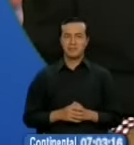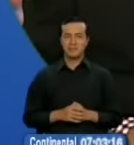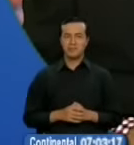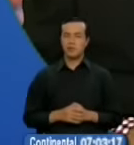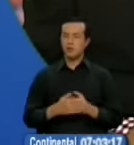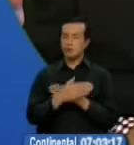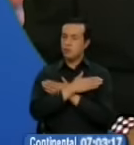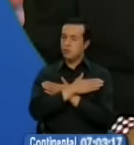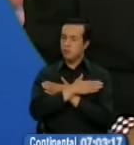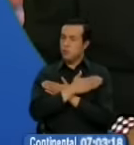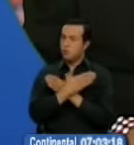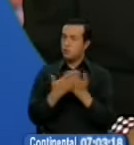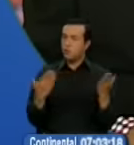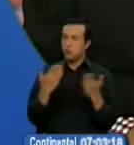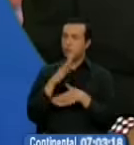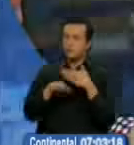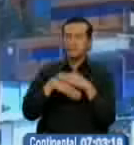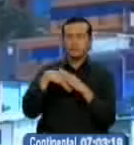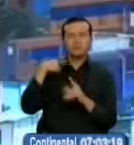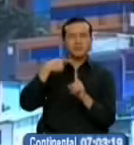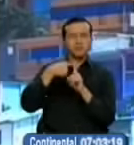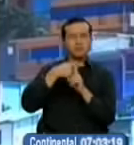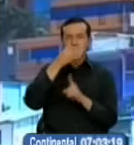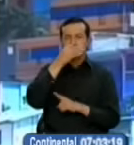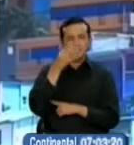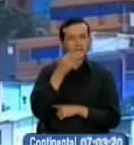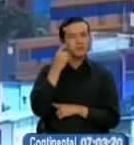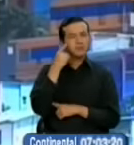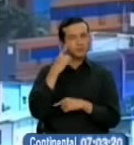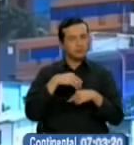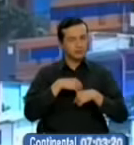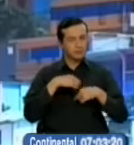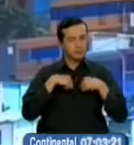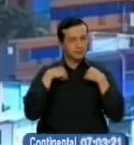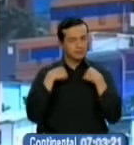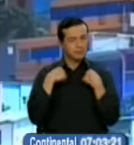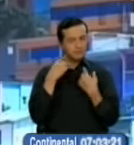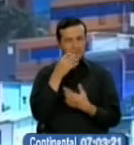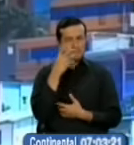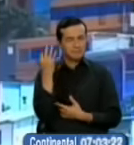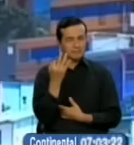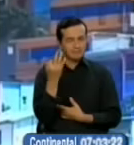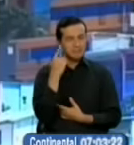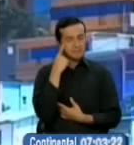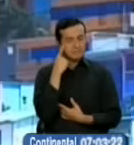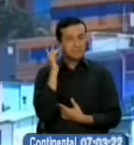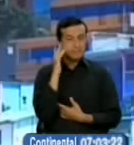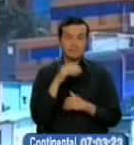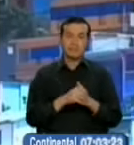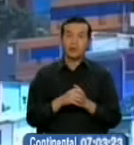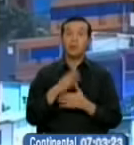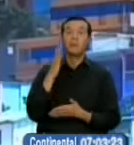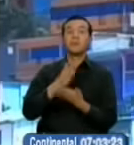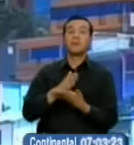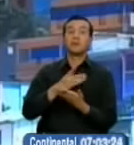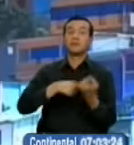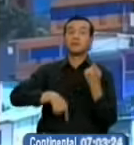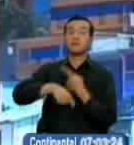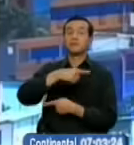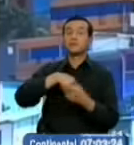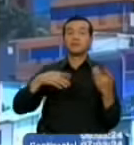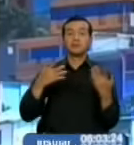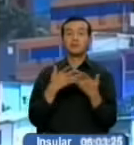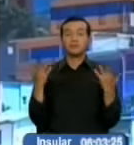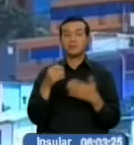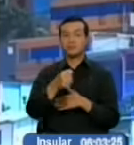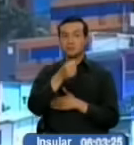Un abrazo, Diego. Bueno, estamos optimistas. Estamos seguros que vamos a conseguir medallas en esta cita de las Olimpiadas. Vamos a hacer una pausa. Al retorno